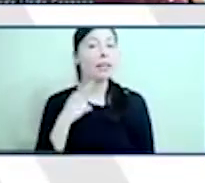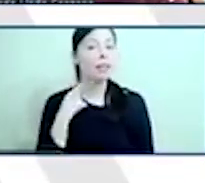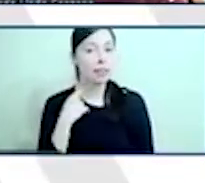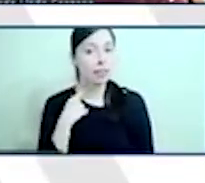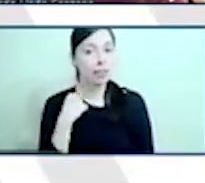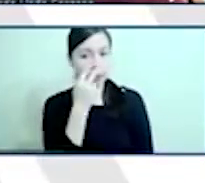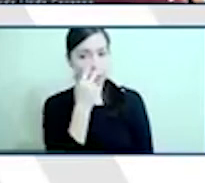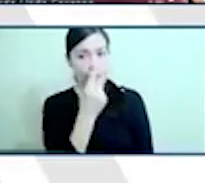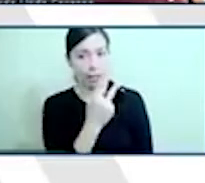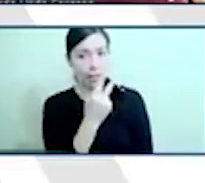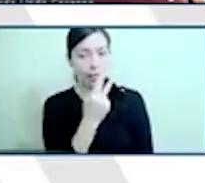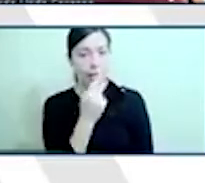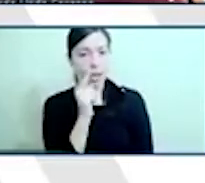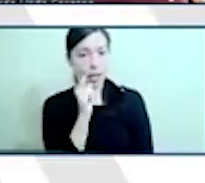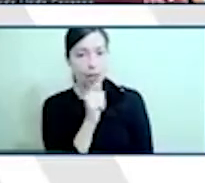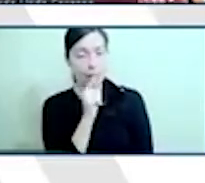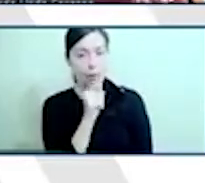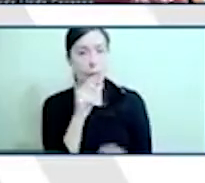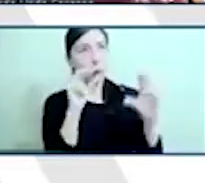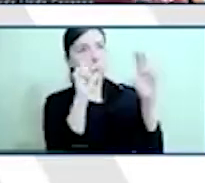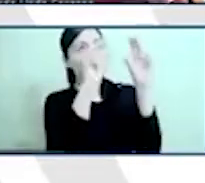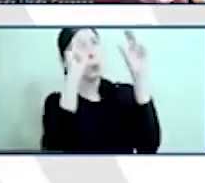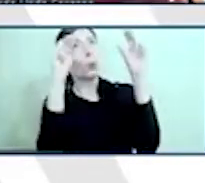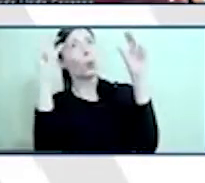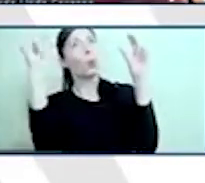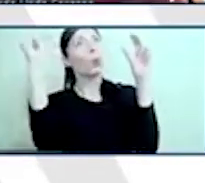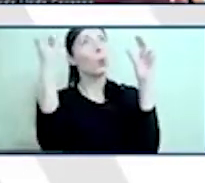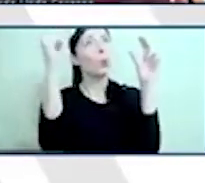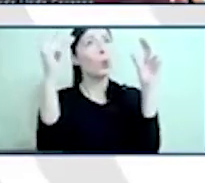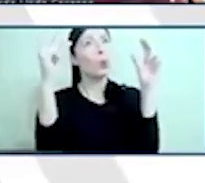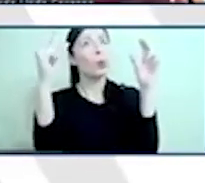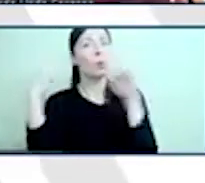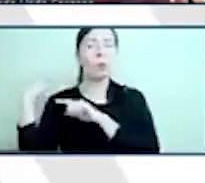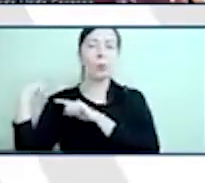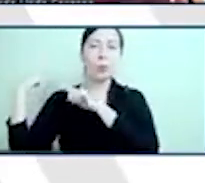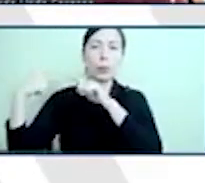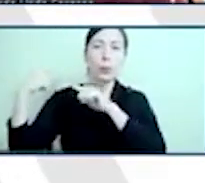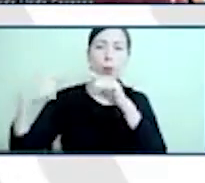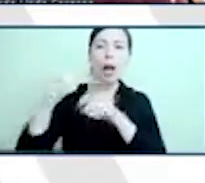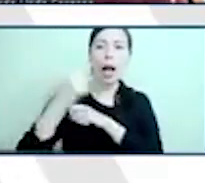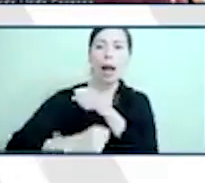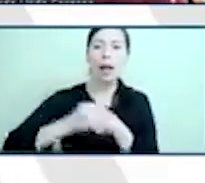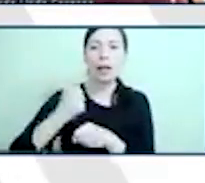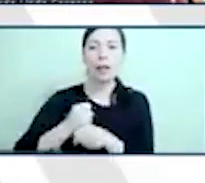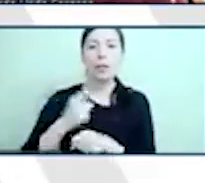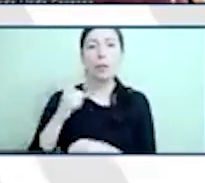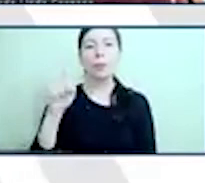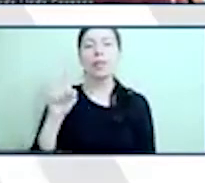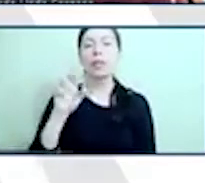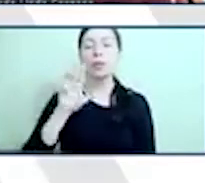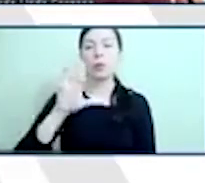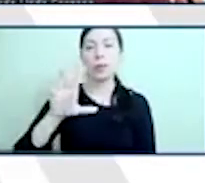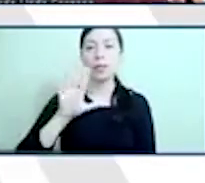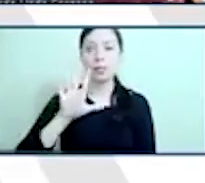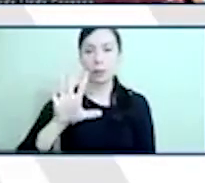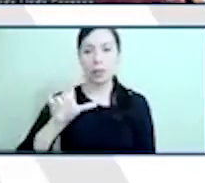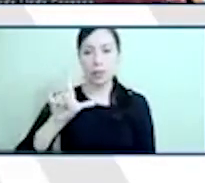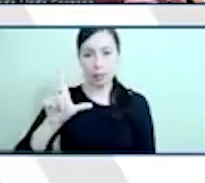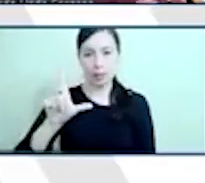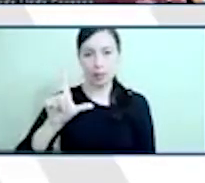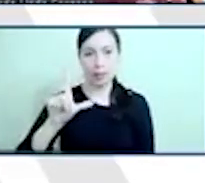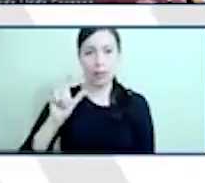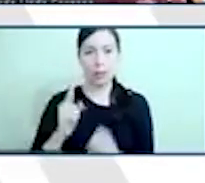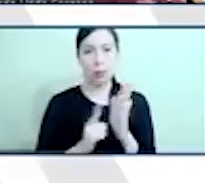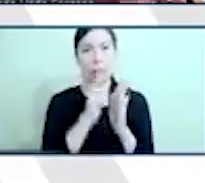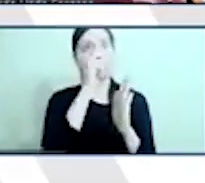se distribuyeron las puestas en órbita en el tiempo. En el año 1957 se puso en órbita el